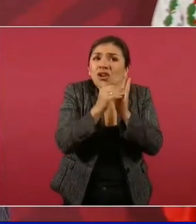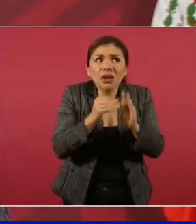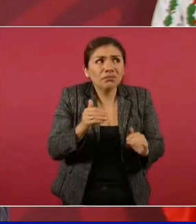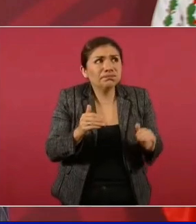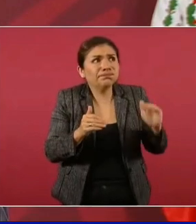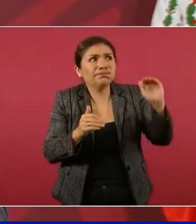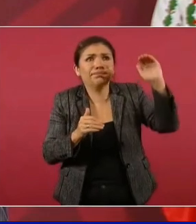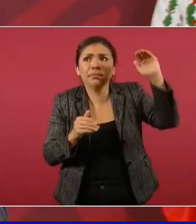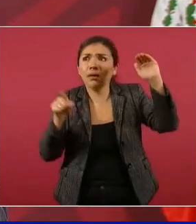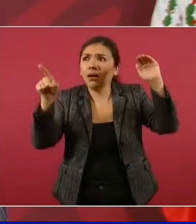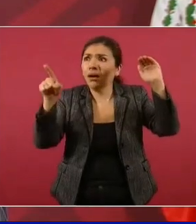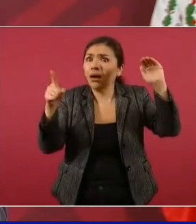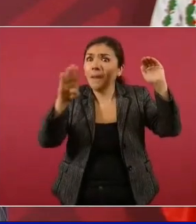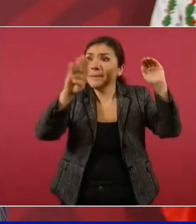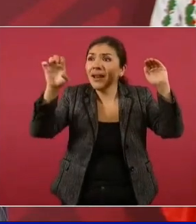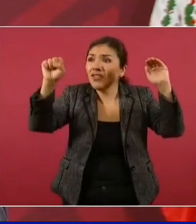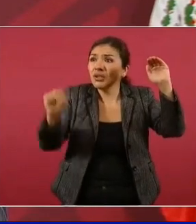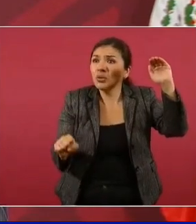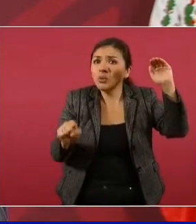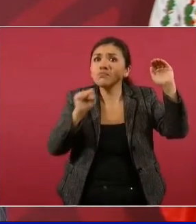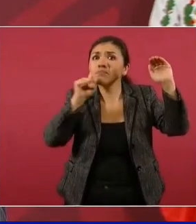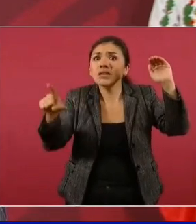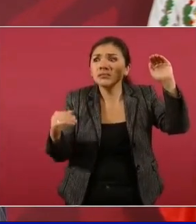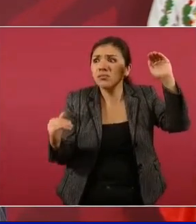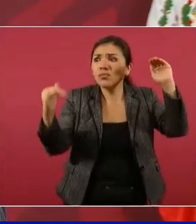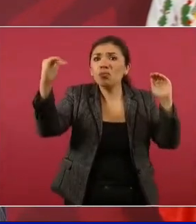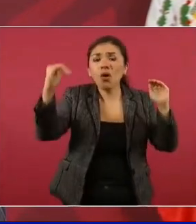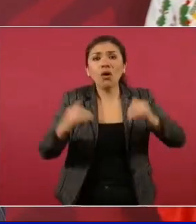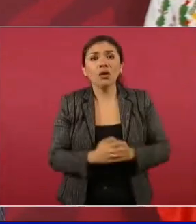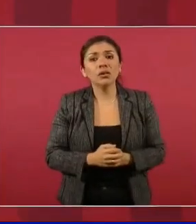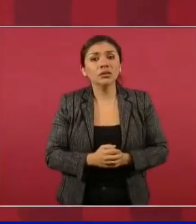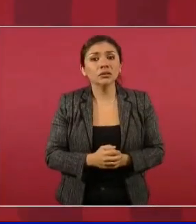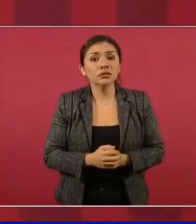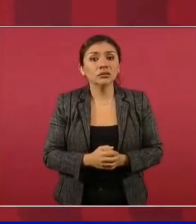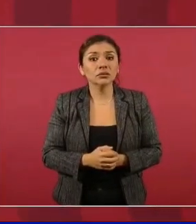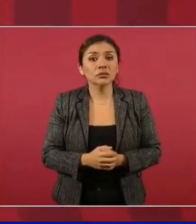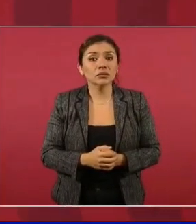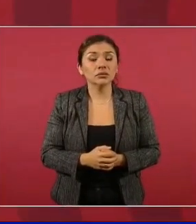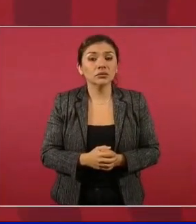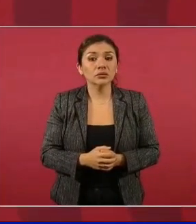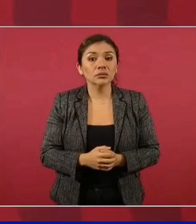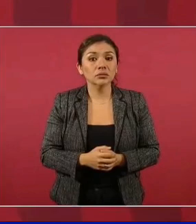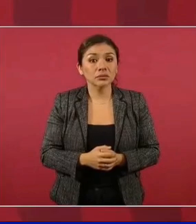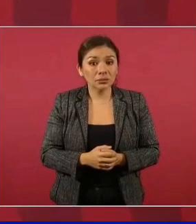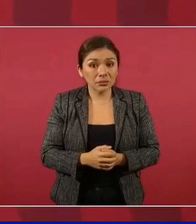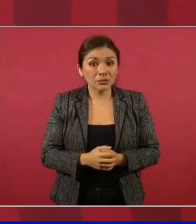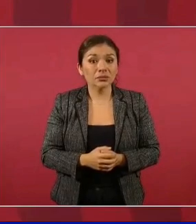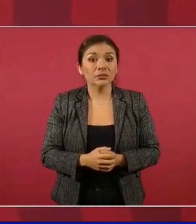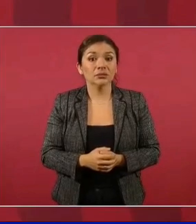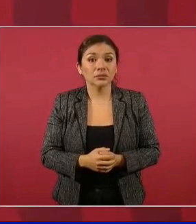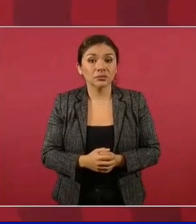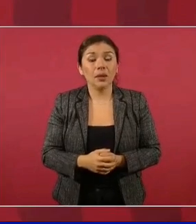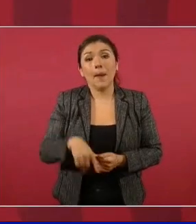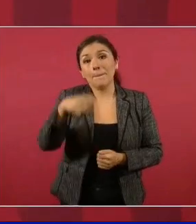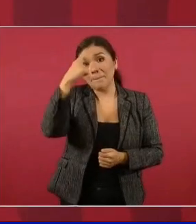potentados influyentes, que nos pagaron 12,000. El presupuesto